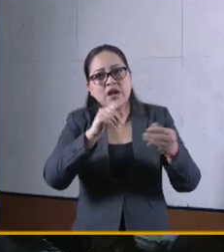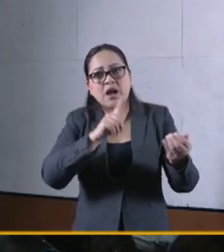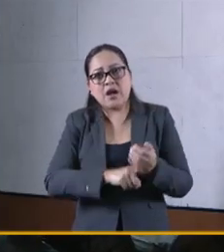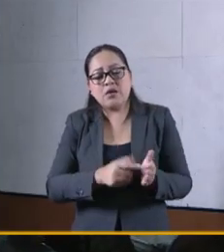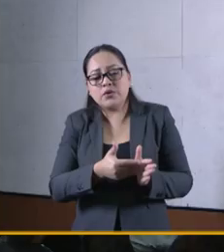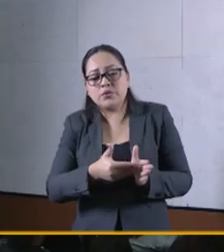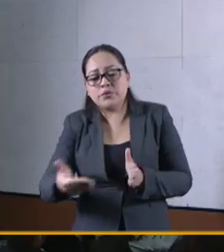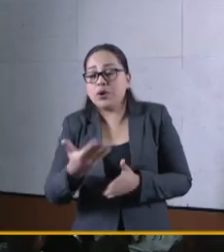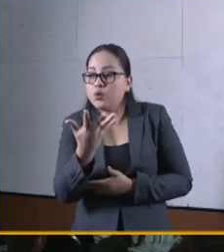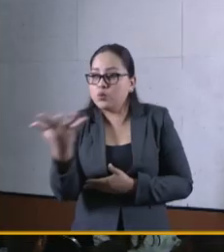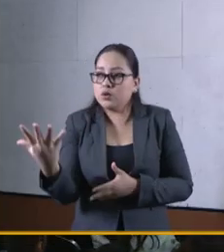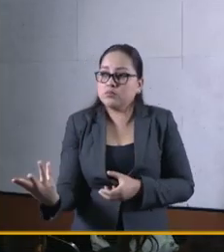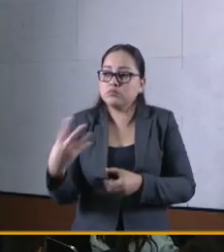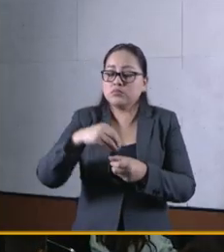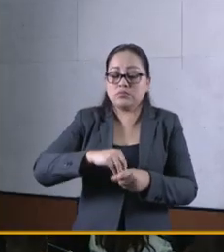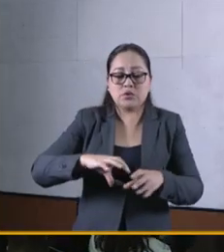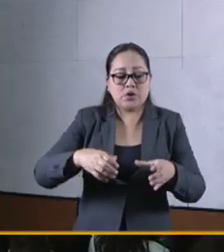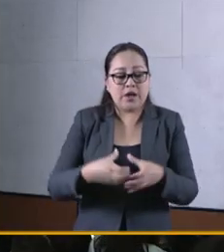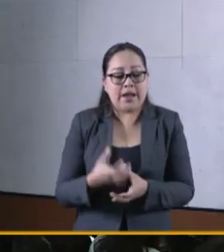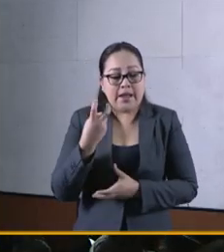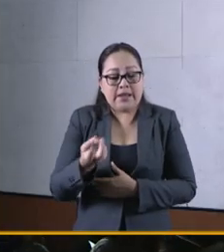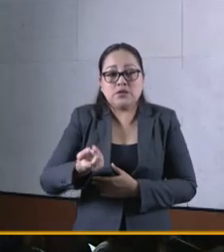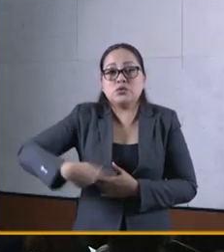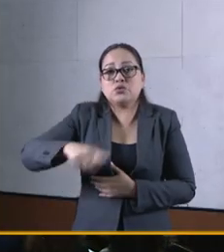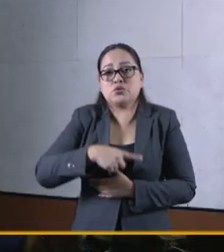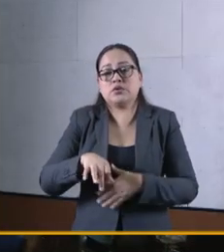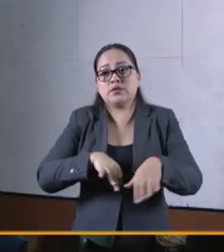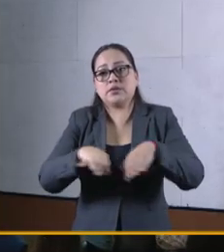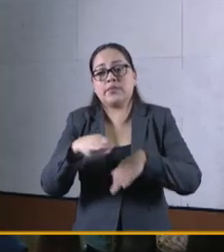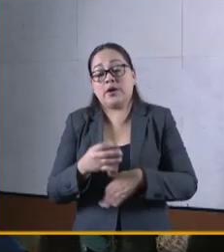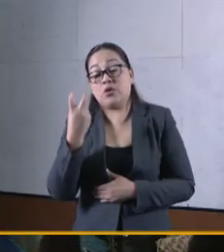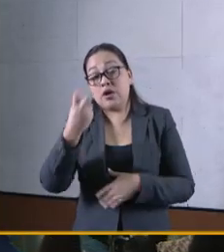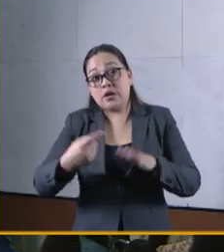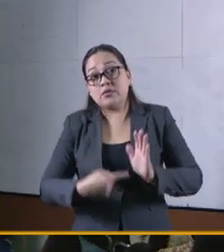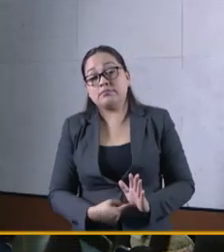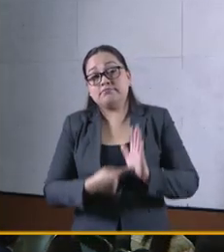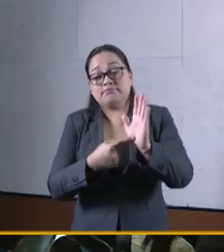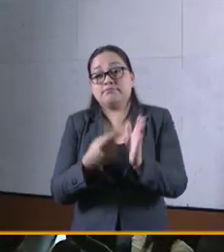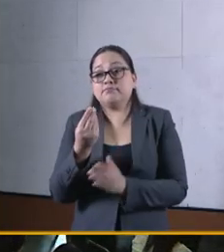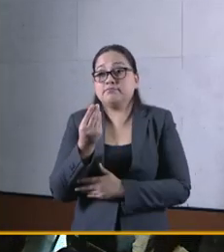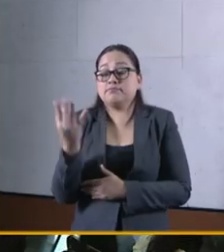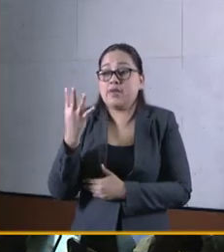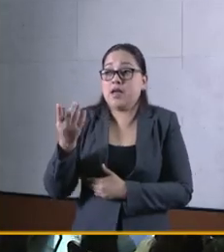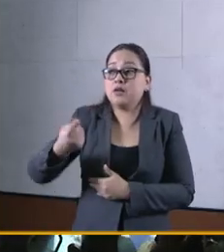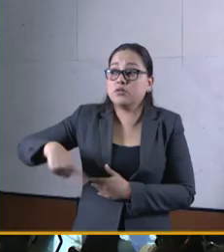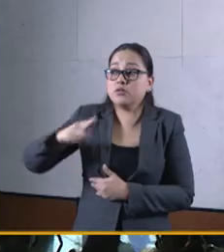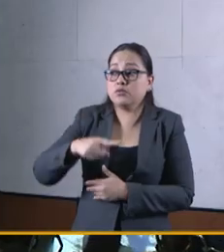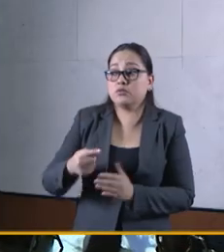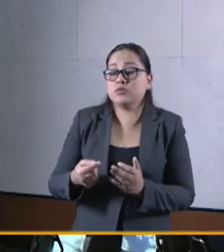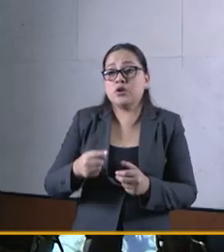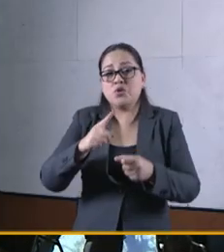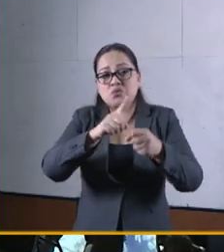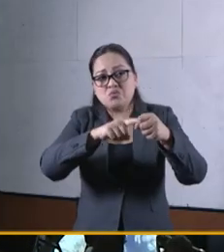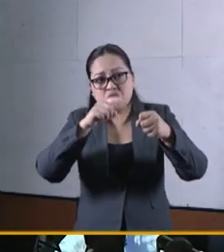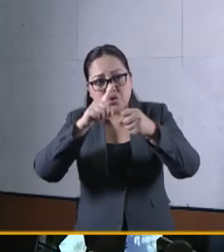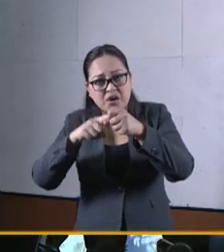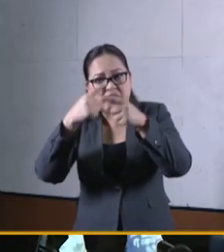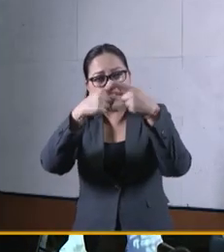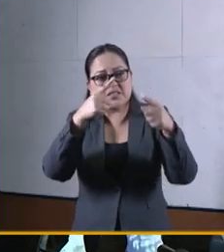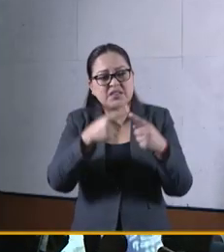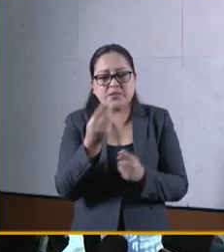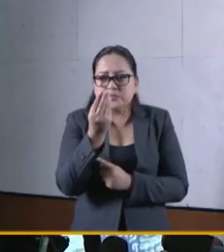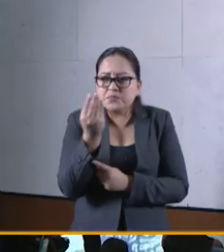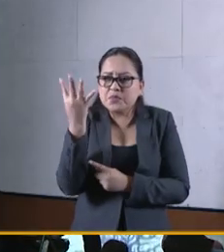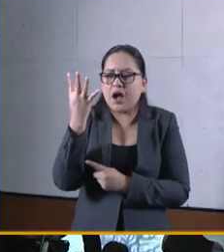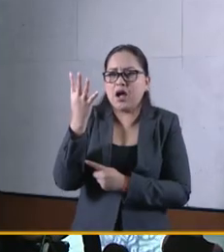actividad que es necesariamente como se muestra variopinta diversa plural